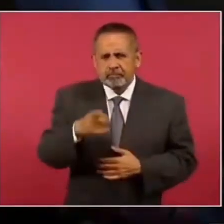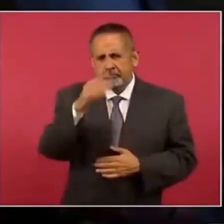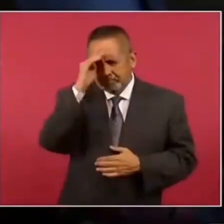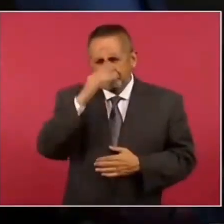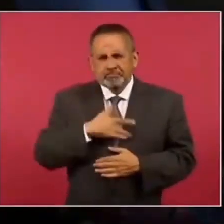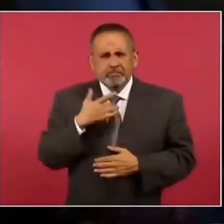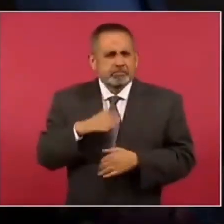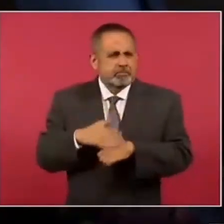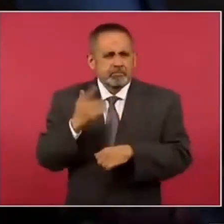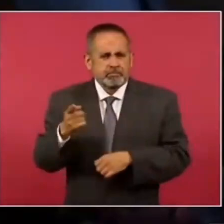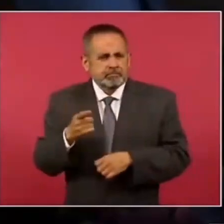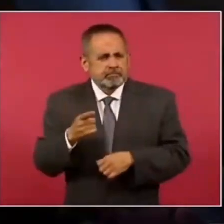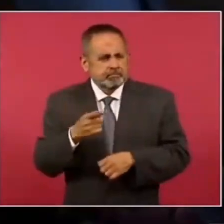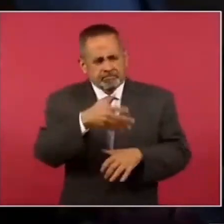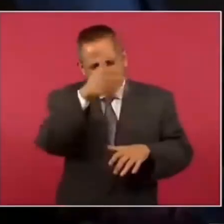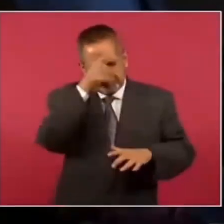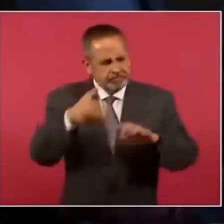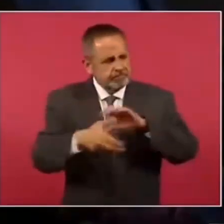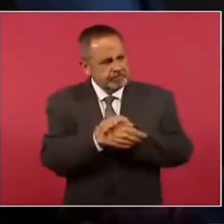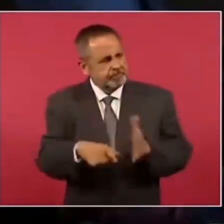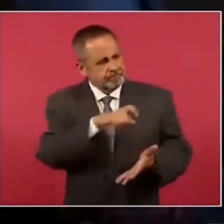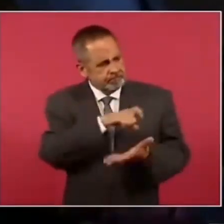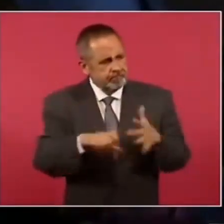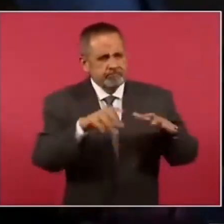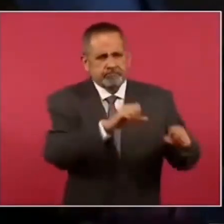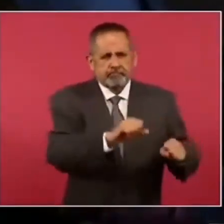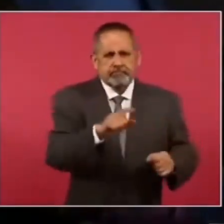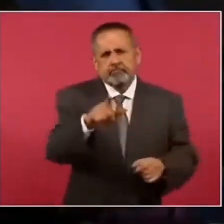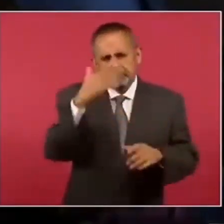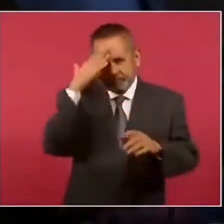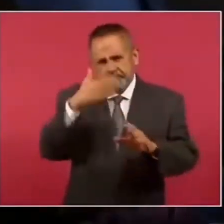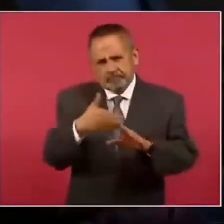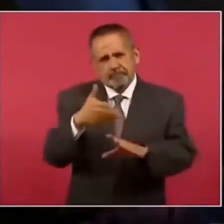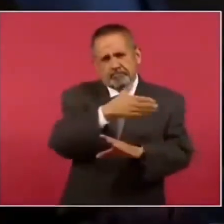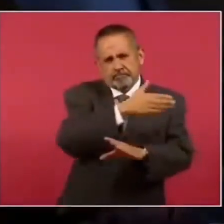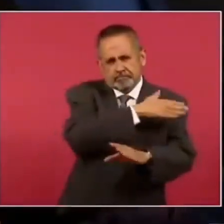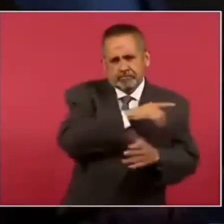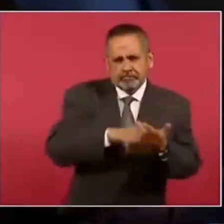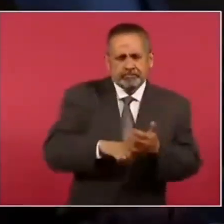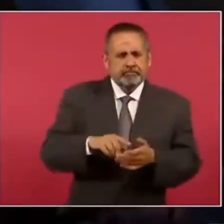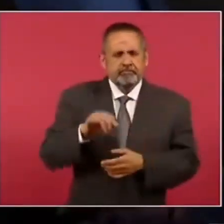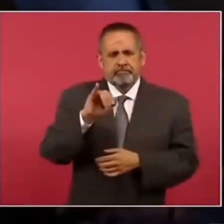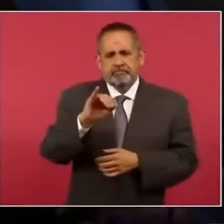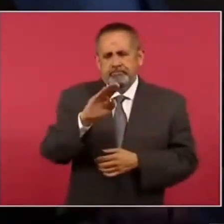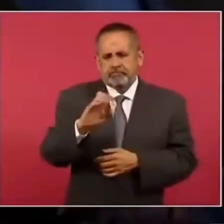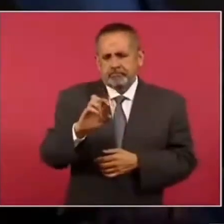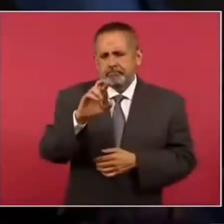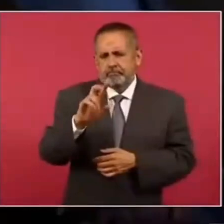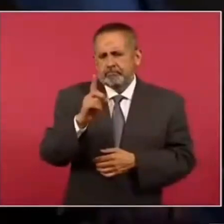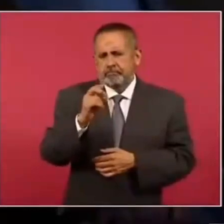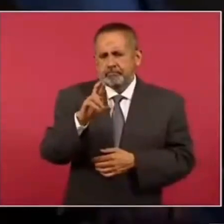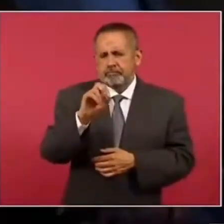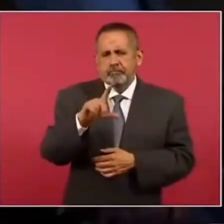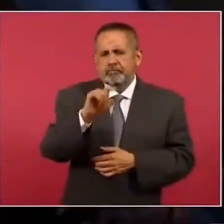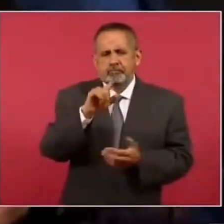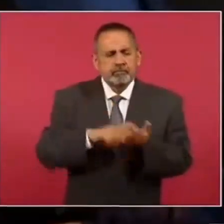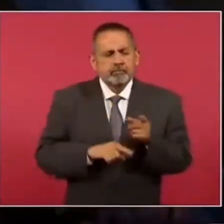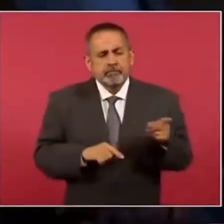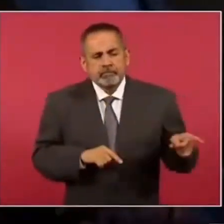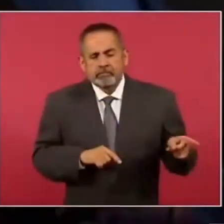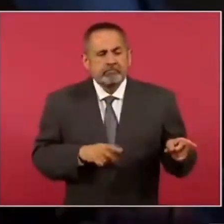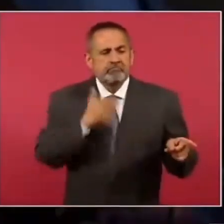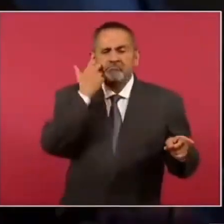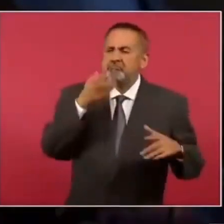realizar justamente este acuerdo, tomando en cuenta pues que en algunas ocasiones usted había comentado que esta empresa veía como tierra